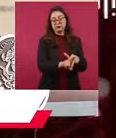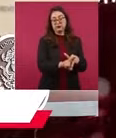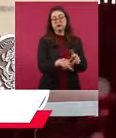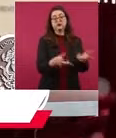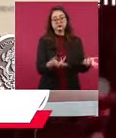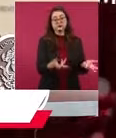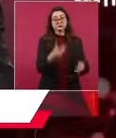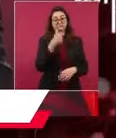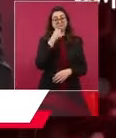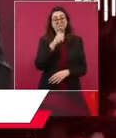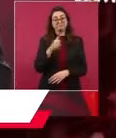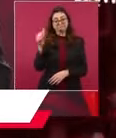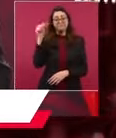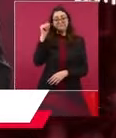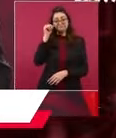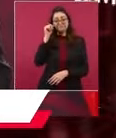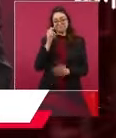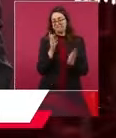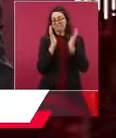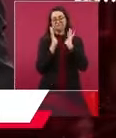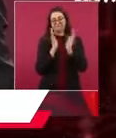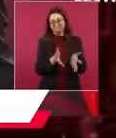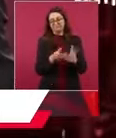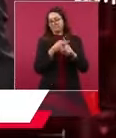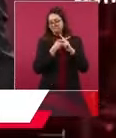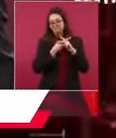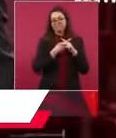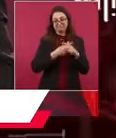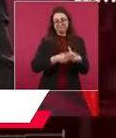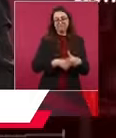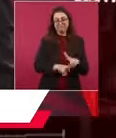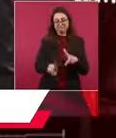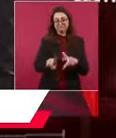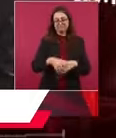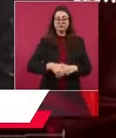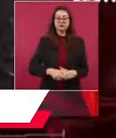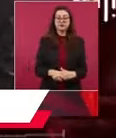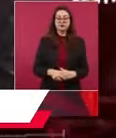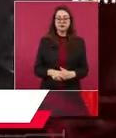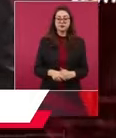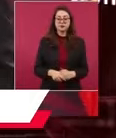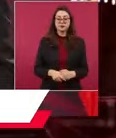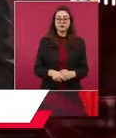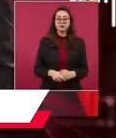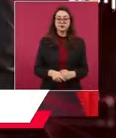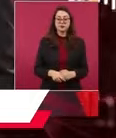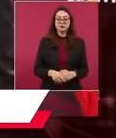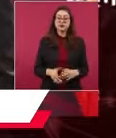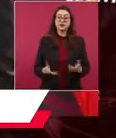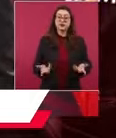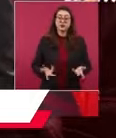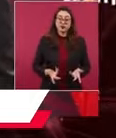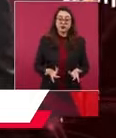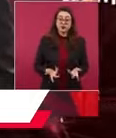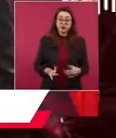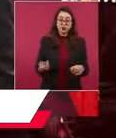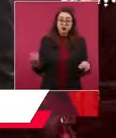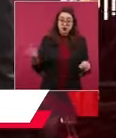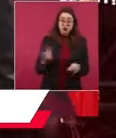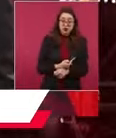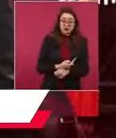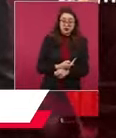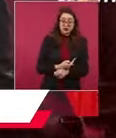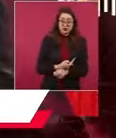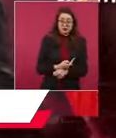marxismo no los puedo entender, unos están en la cárcel y otros en el poder. Así estamos en el caso del sandinismo, dijo el